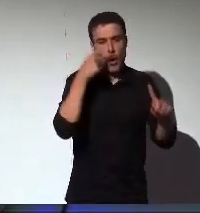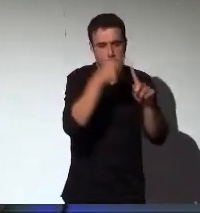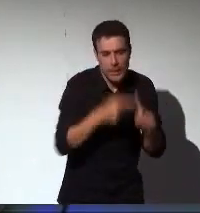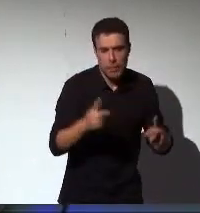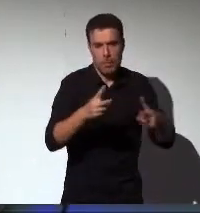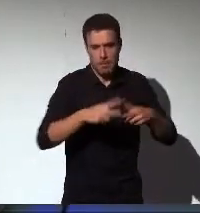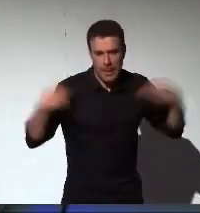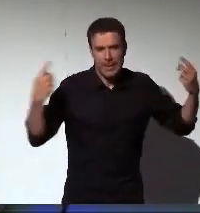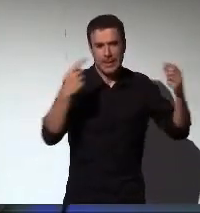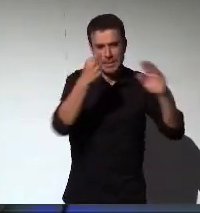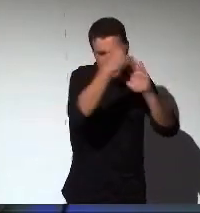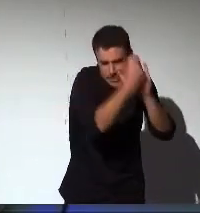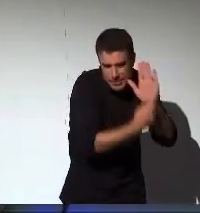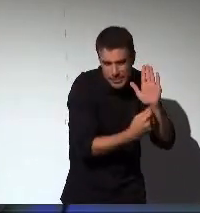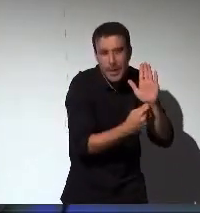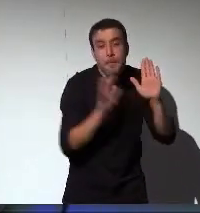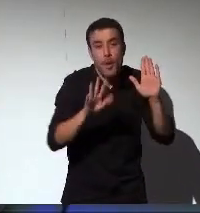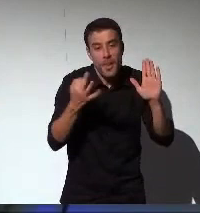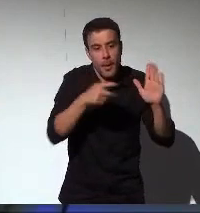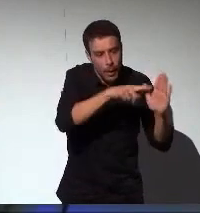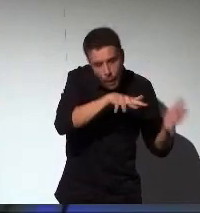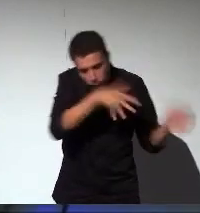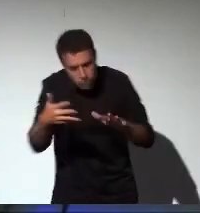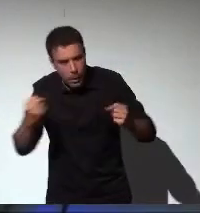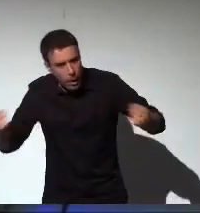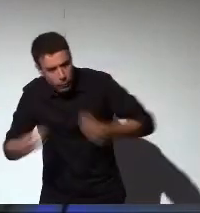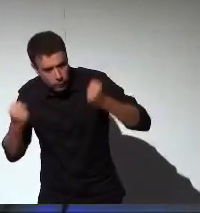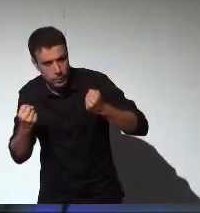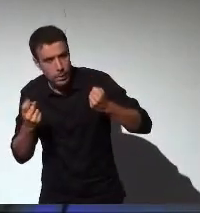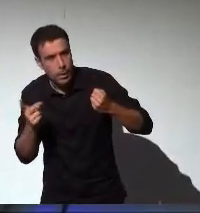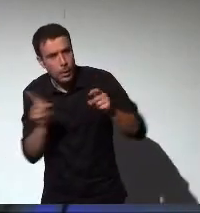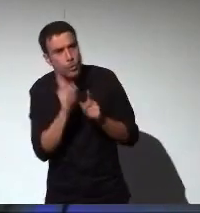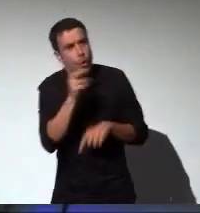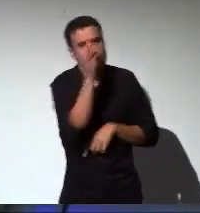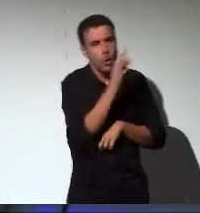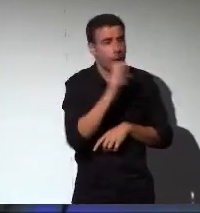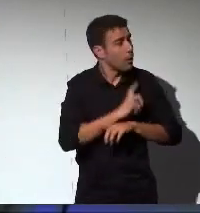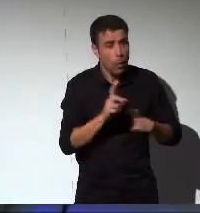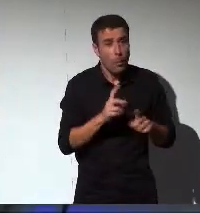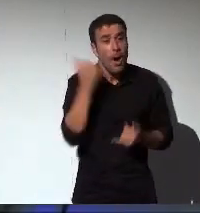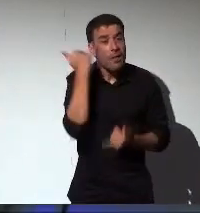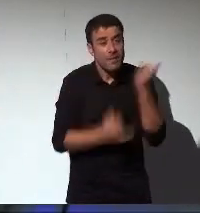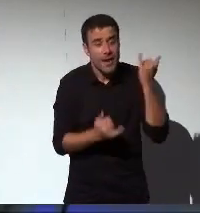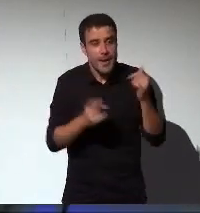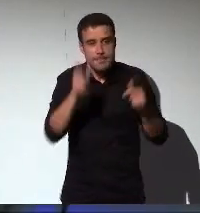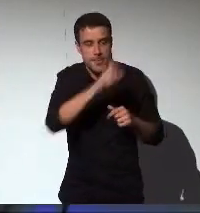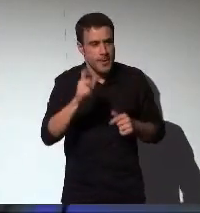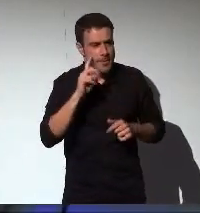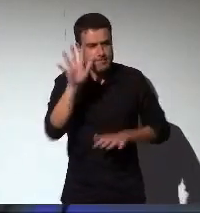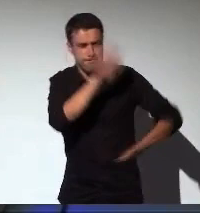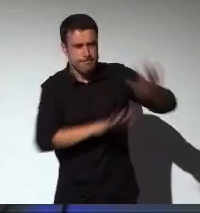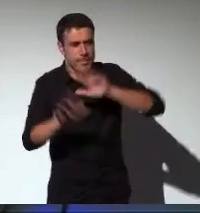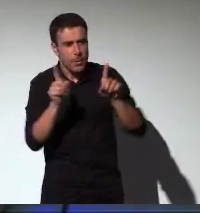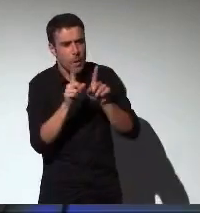etcétera, ir avanzando en acción. No podemos quedarnos solo en la... Porque si no se desvirtúa y la gente... Y